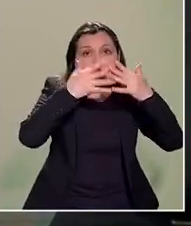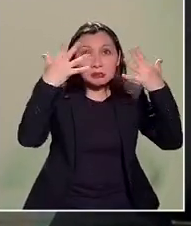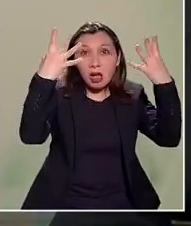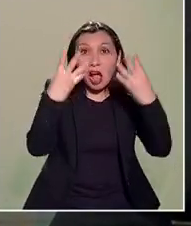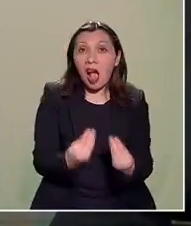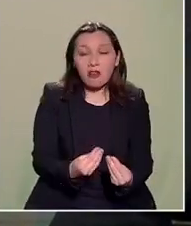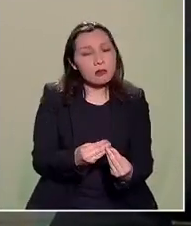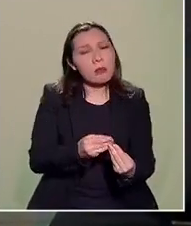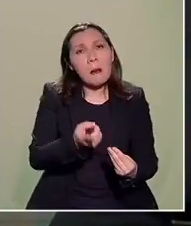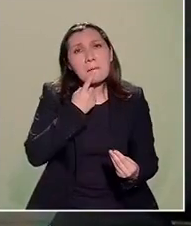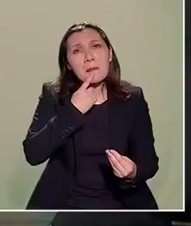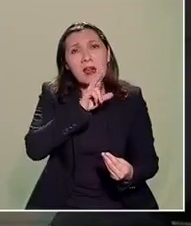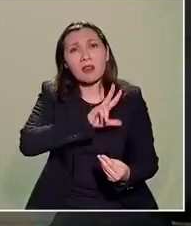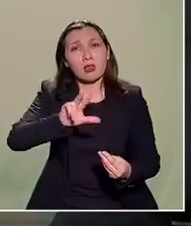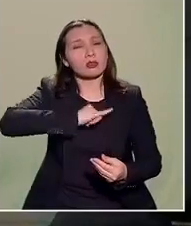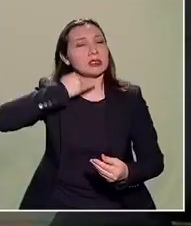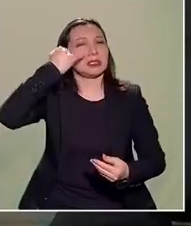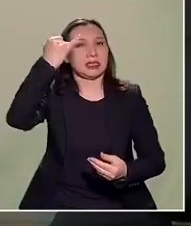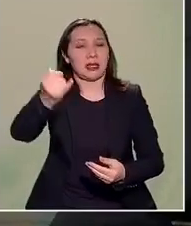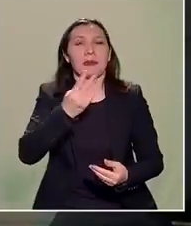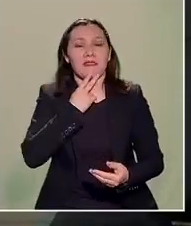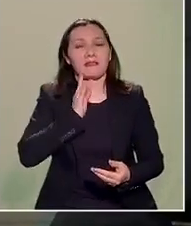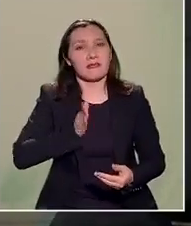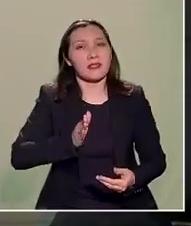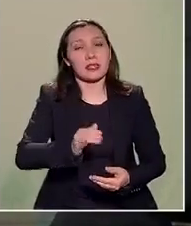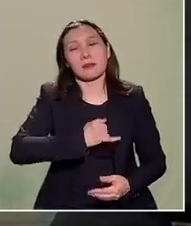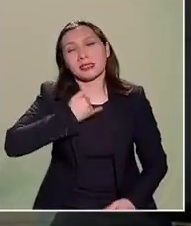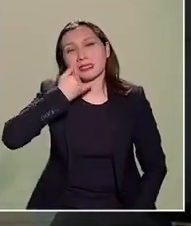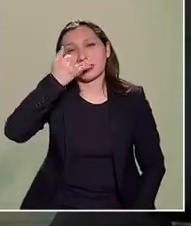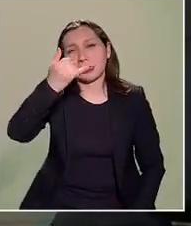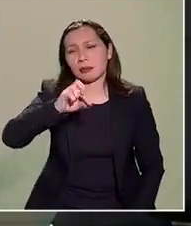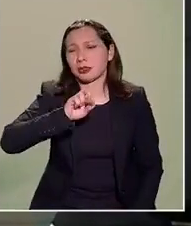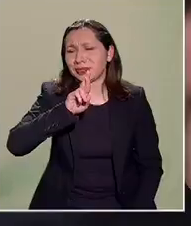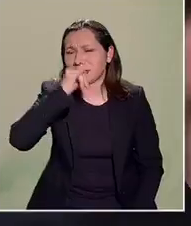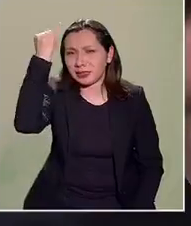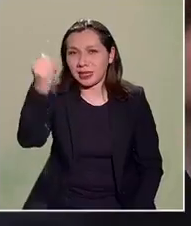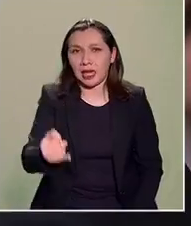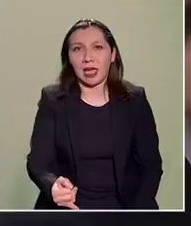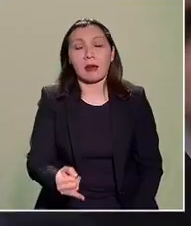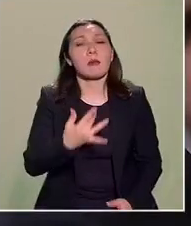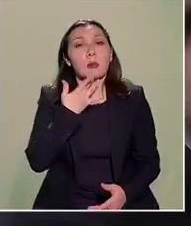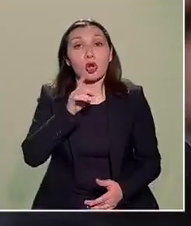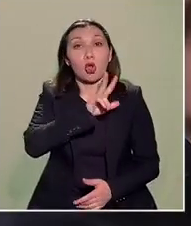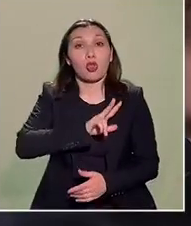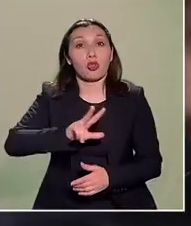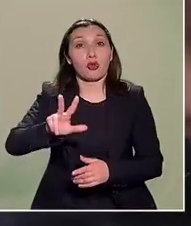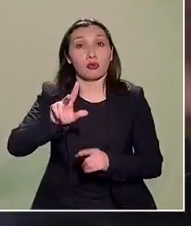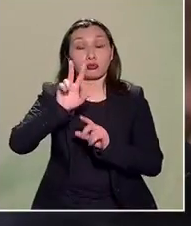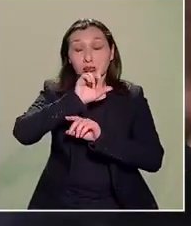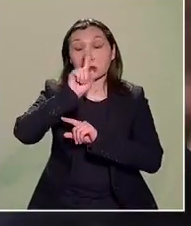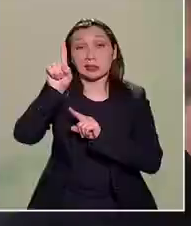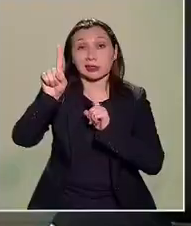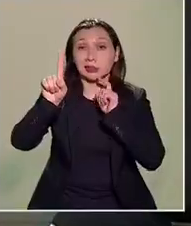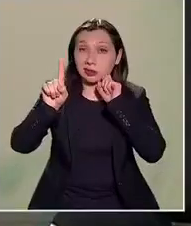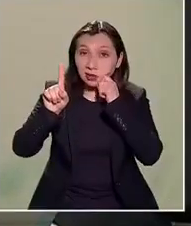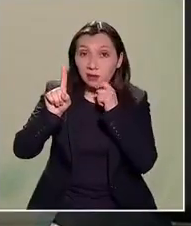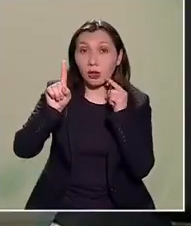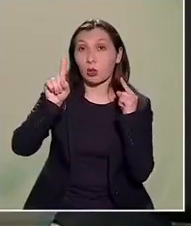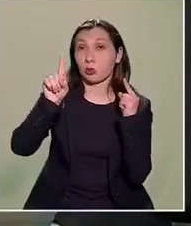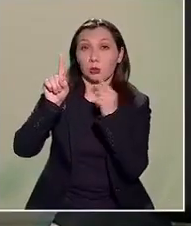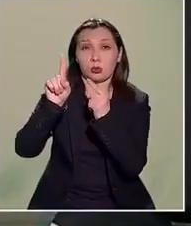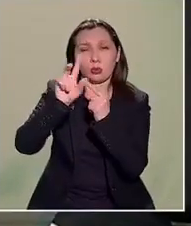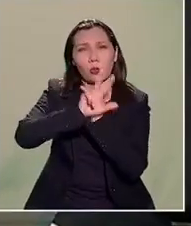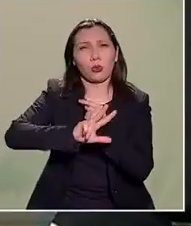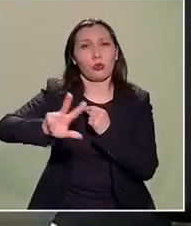palabra perdurará para siempre para siempre y por siempre porque tú eres dios porque tú